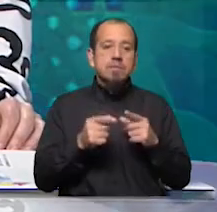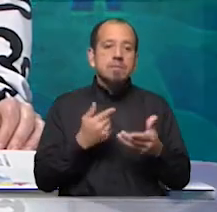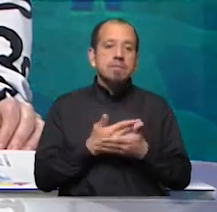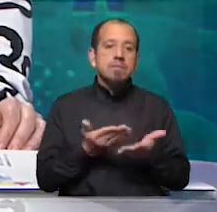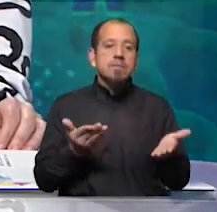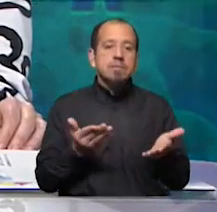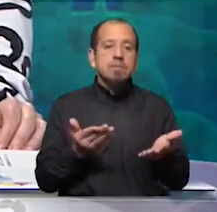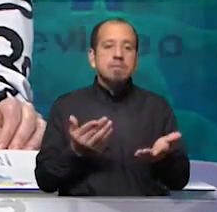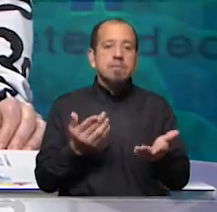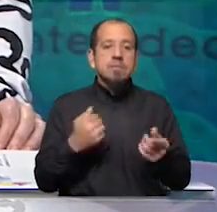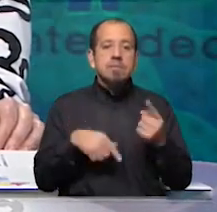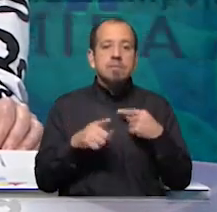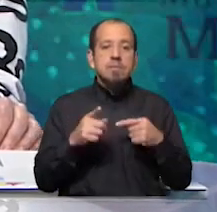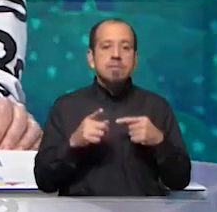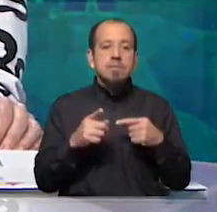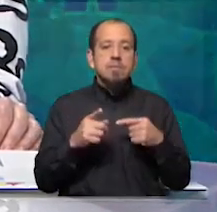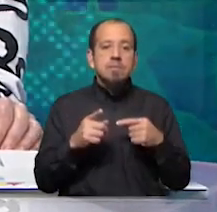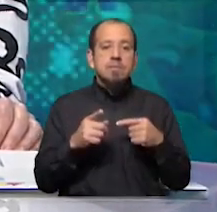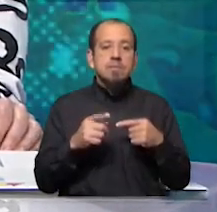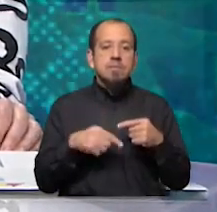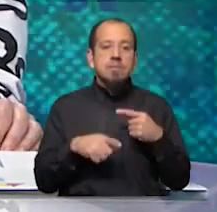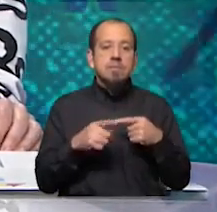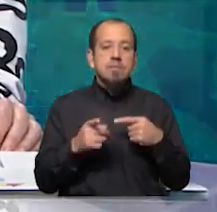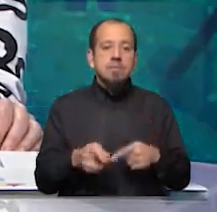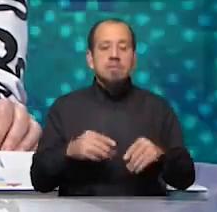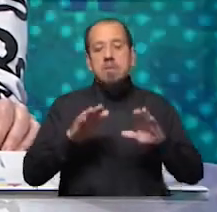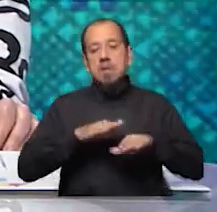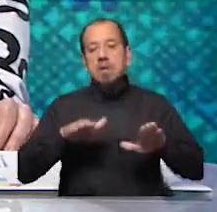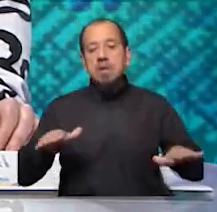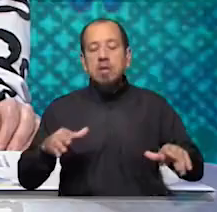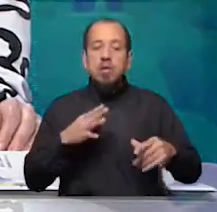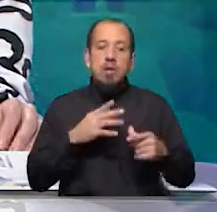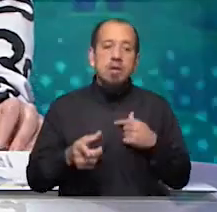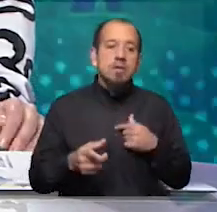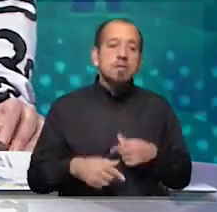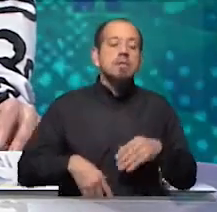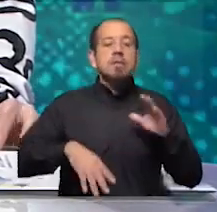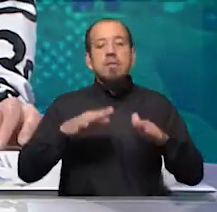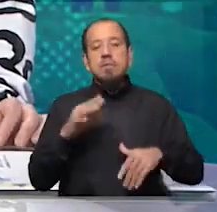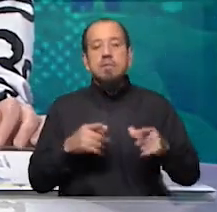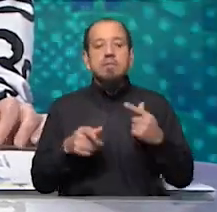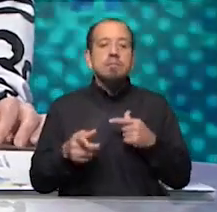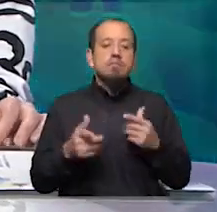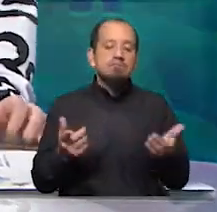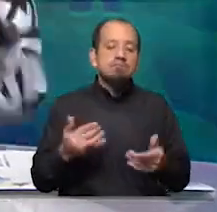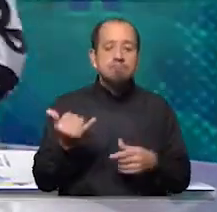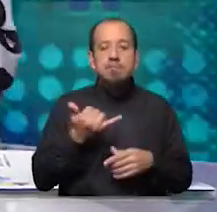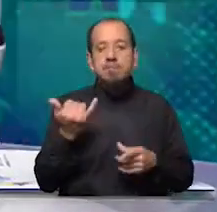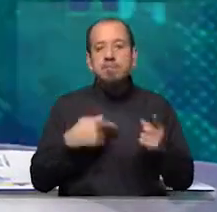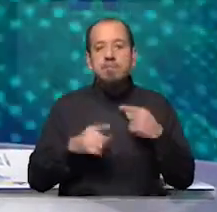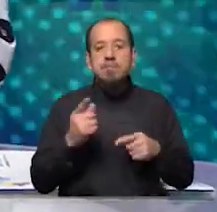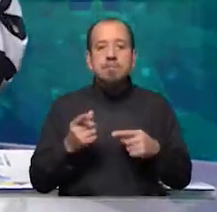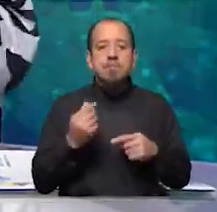Cómo poner es poner en lugar a ese niño niña que llevamos dentro que a veces por durante mucho tiempo fue como